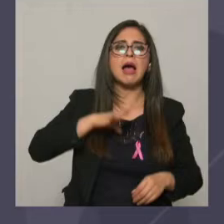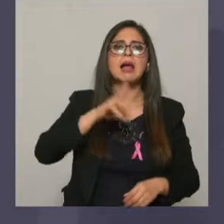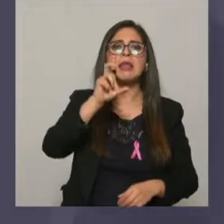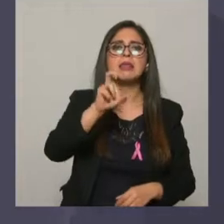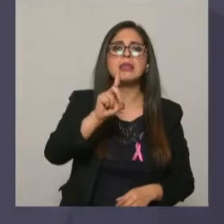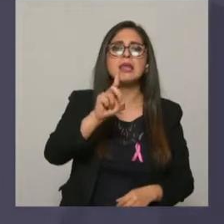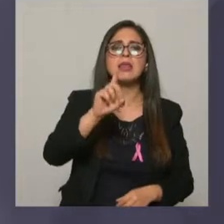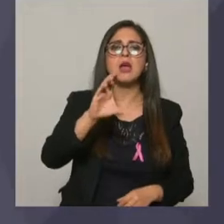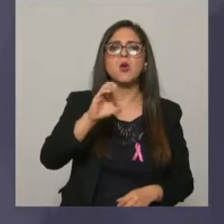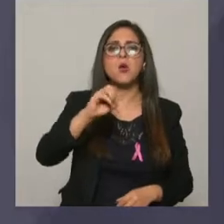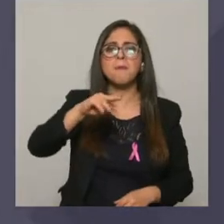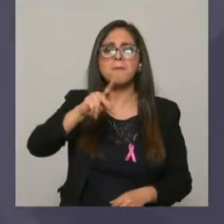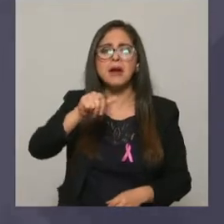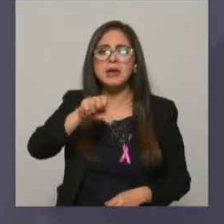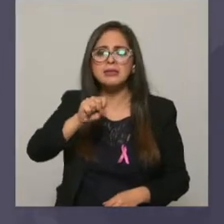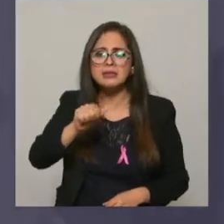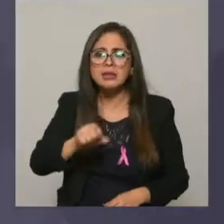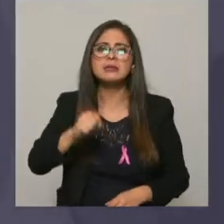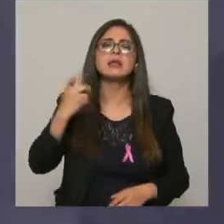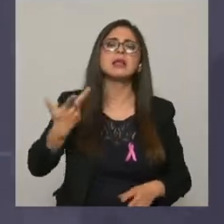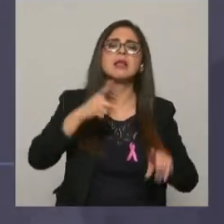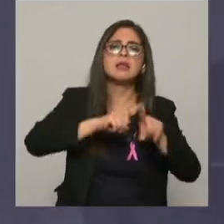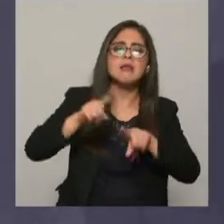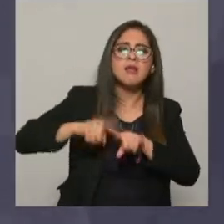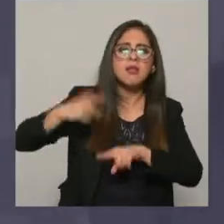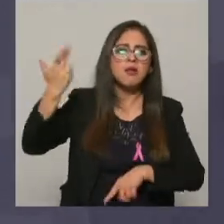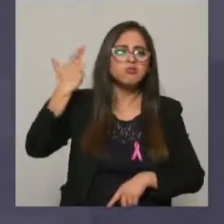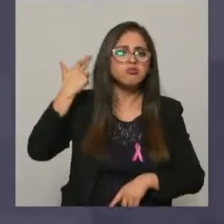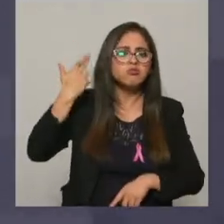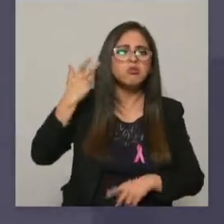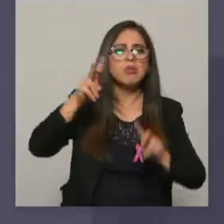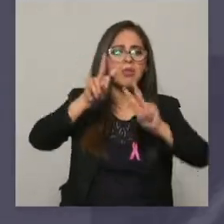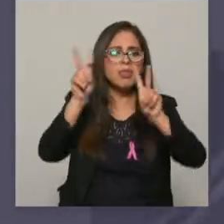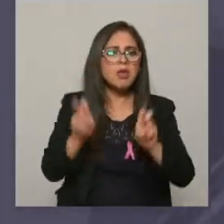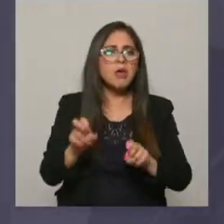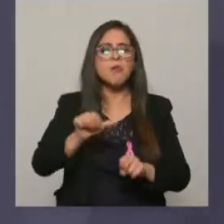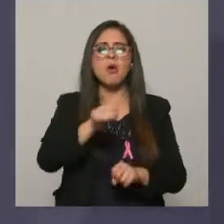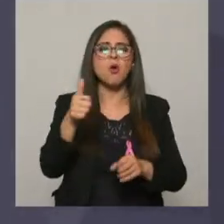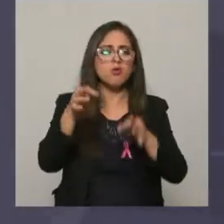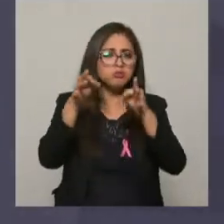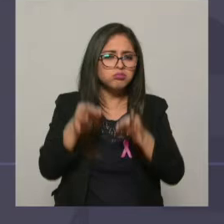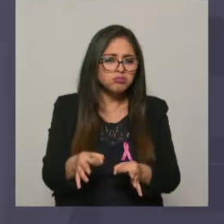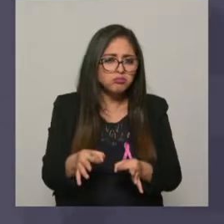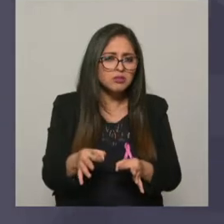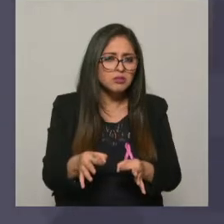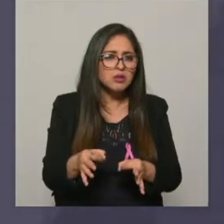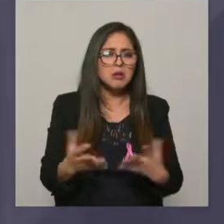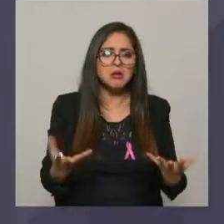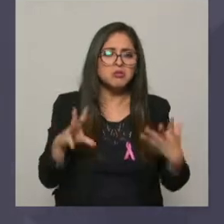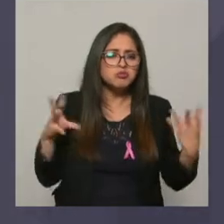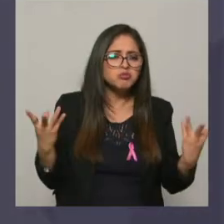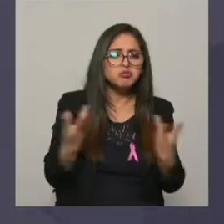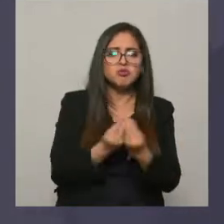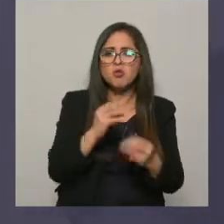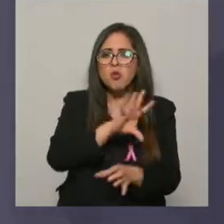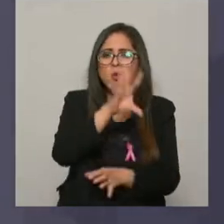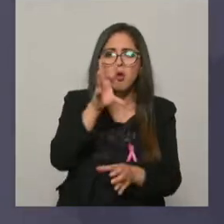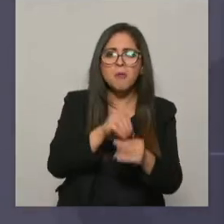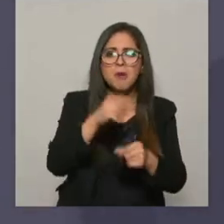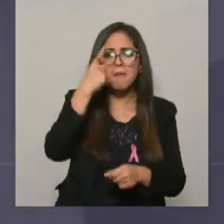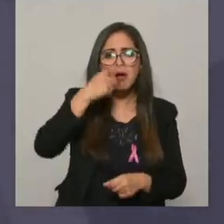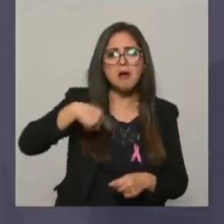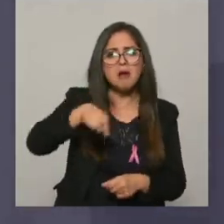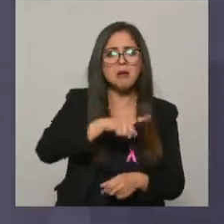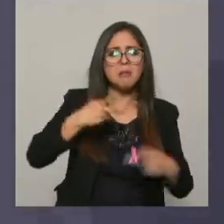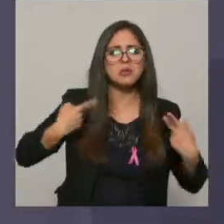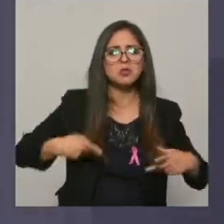comparsas de muy diversos temas, de muy distintos orígenes. Entonces, bueno, es todo un acontecimiento para la